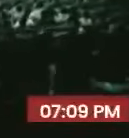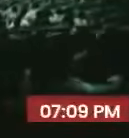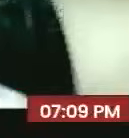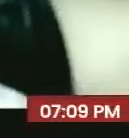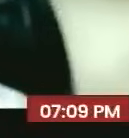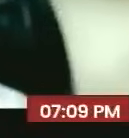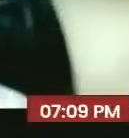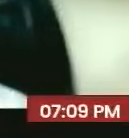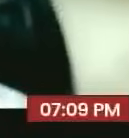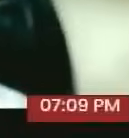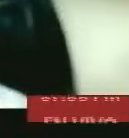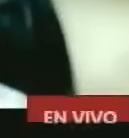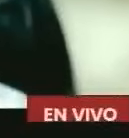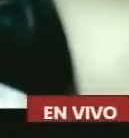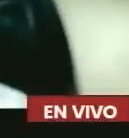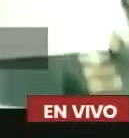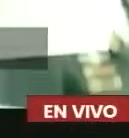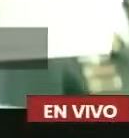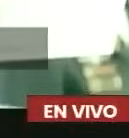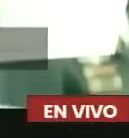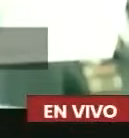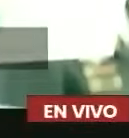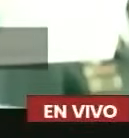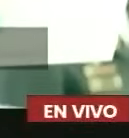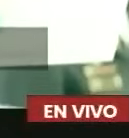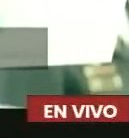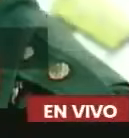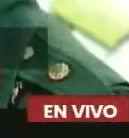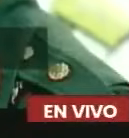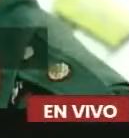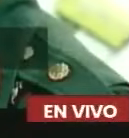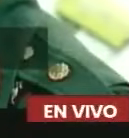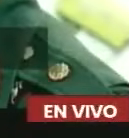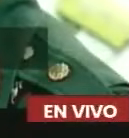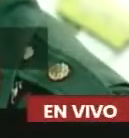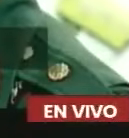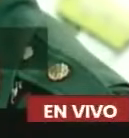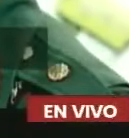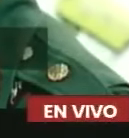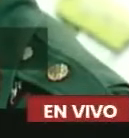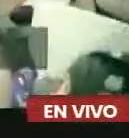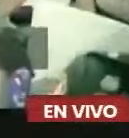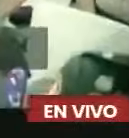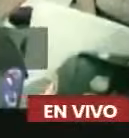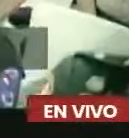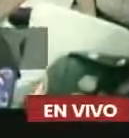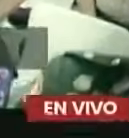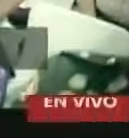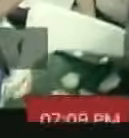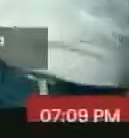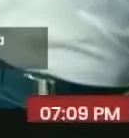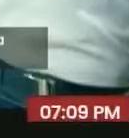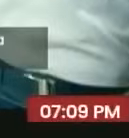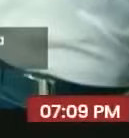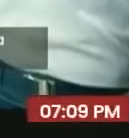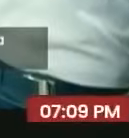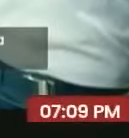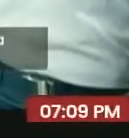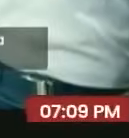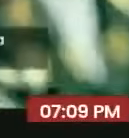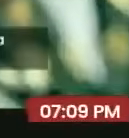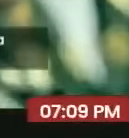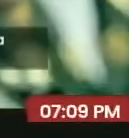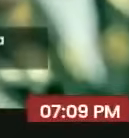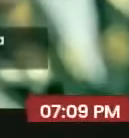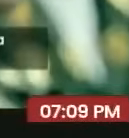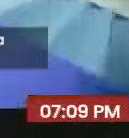años. De manera consecutiva, Venezuela ha dejado claro que no reconoce la Corte Internacional de Justicia y su